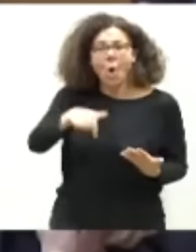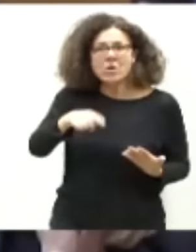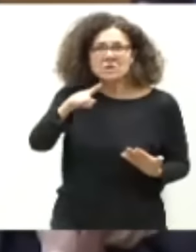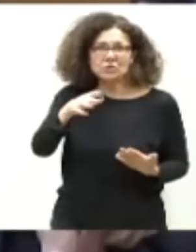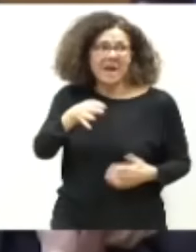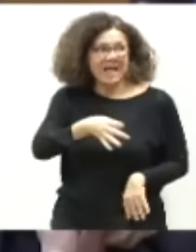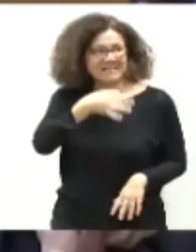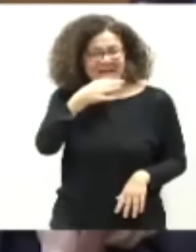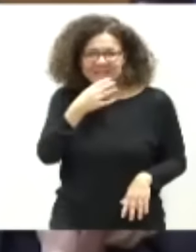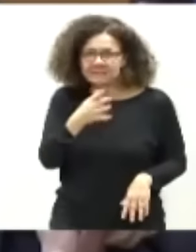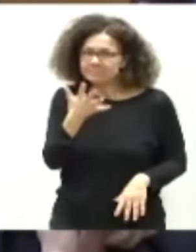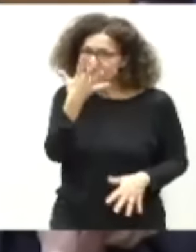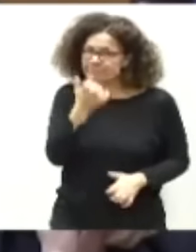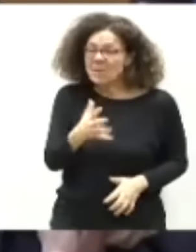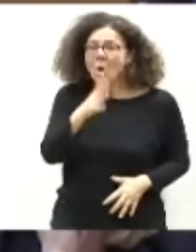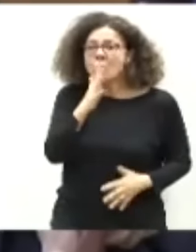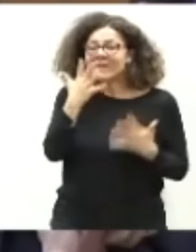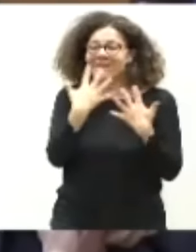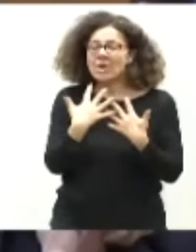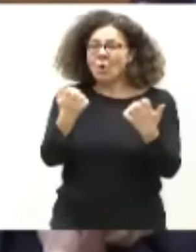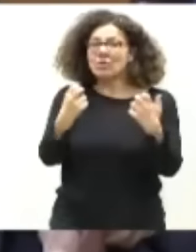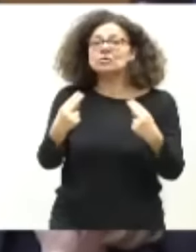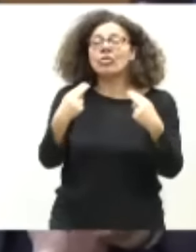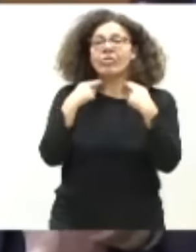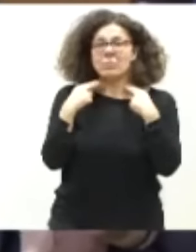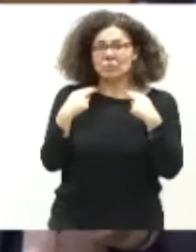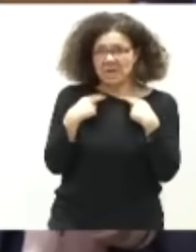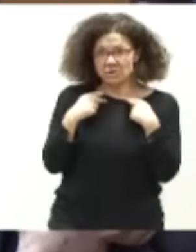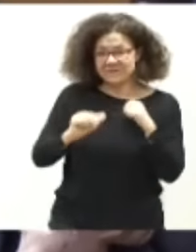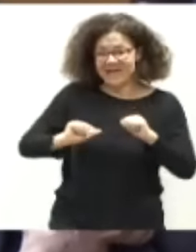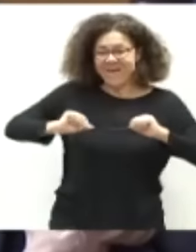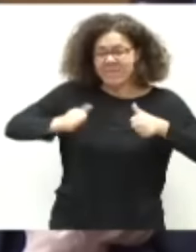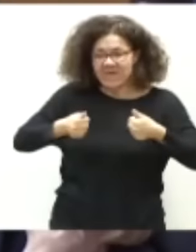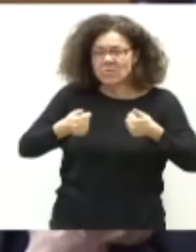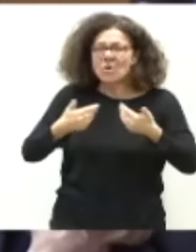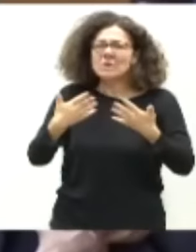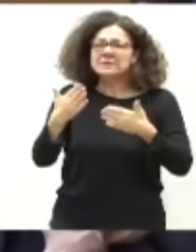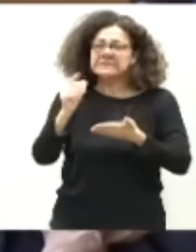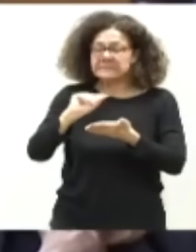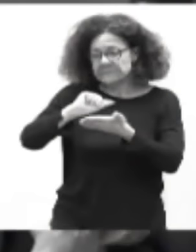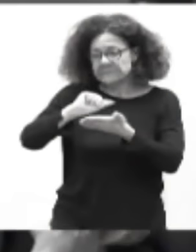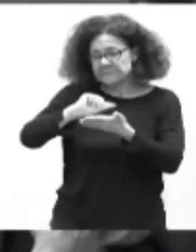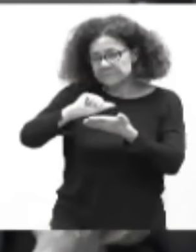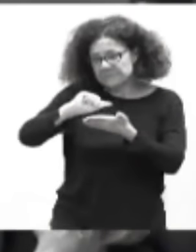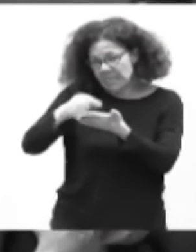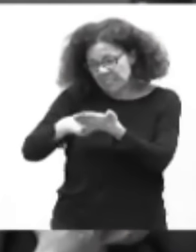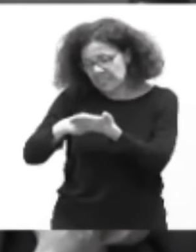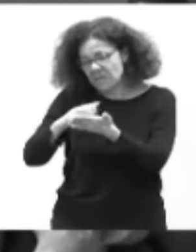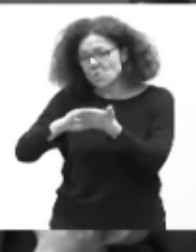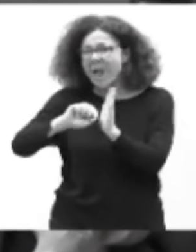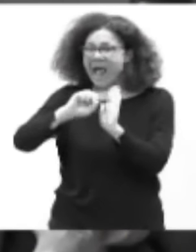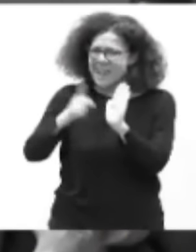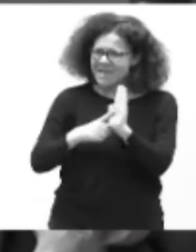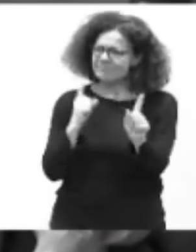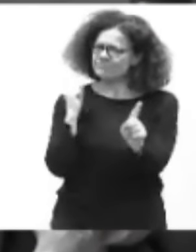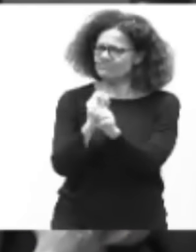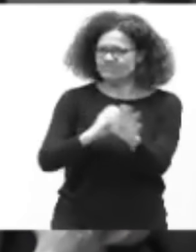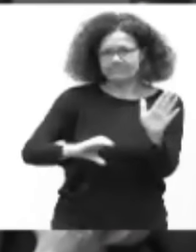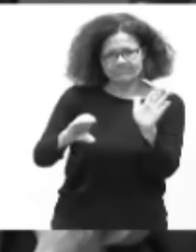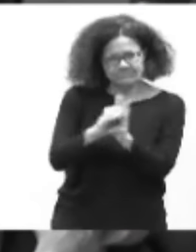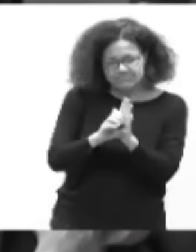tarde aciaga porque en el Congreso de los Diputados se está iniciando los trámites de una ley inconstitucional, inmoral